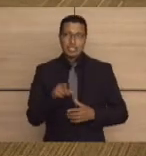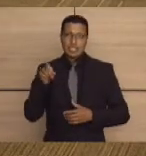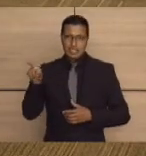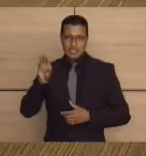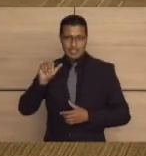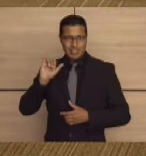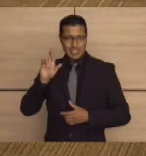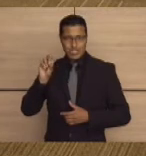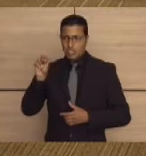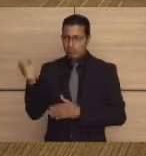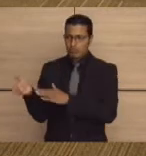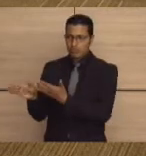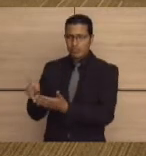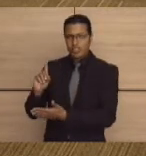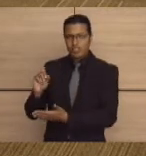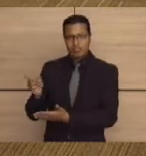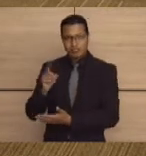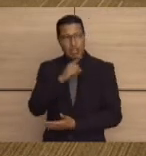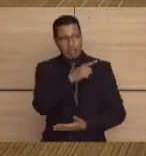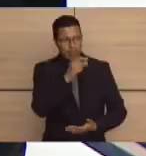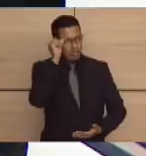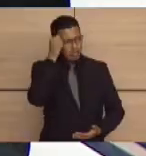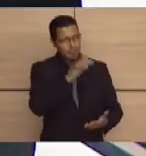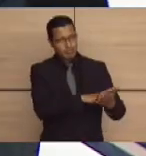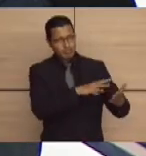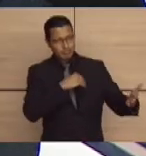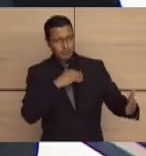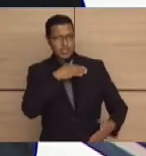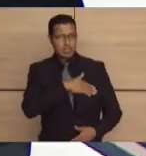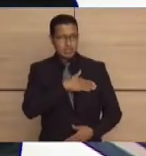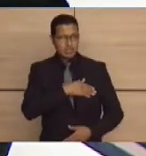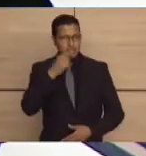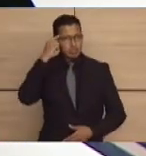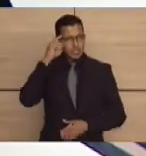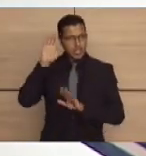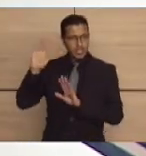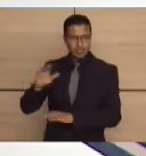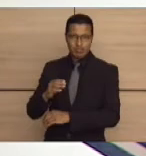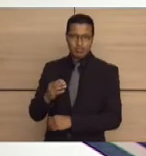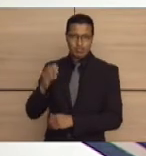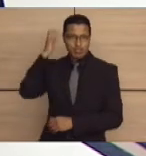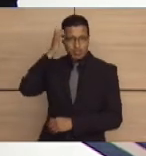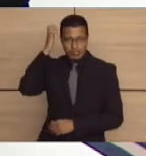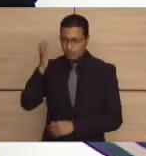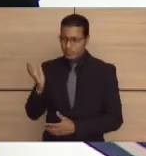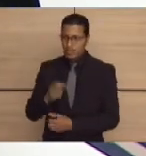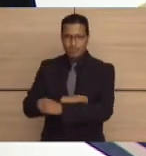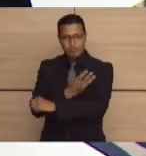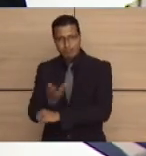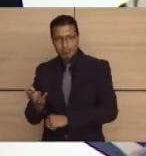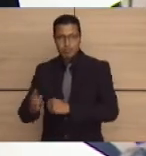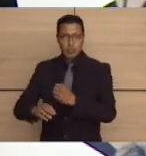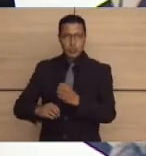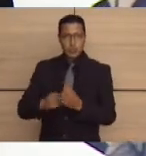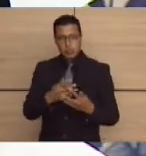por Bolívar, y entonces no podemos decir que el romanticismo fue apenas una cosa europea que aquí copiamos tardíamente, sino que nació